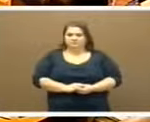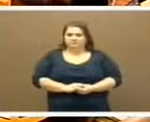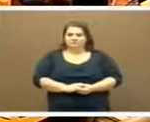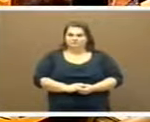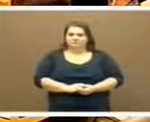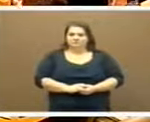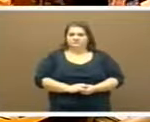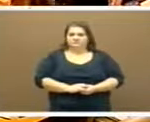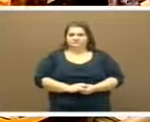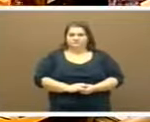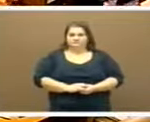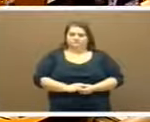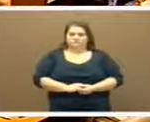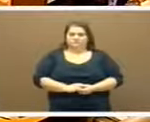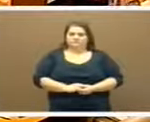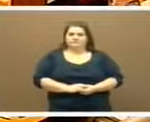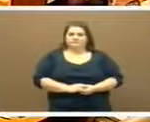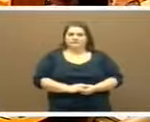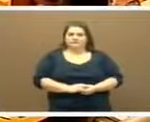Sí, se ha oído yo.